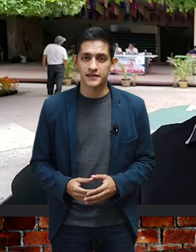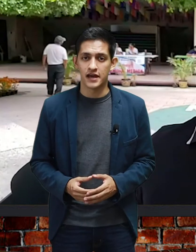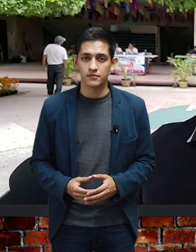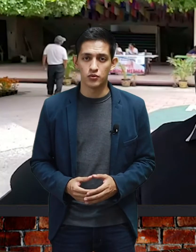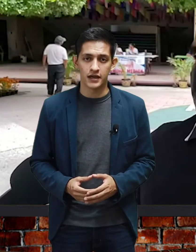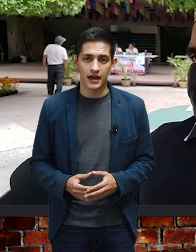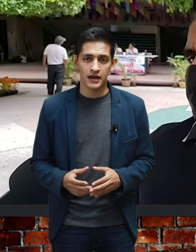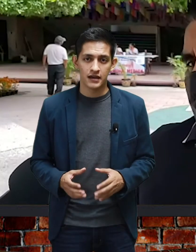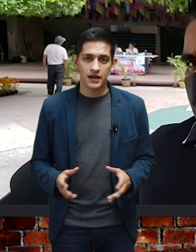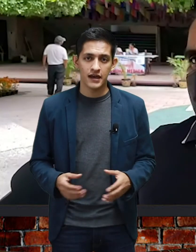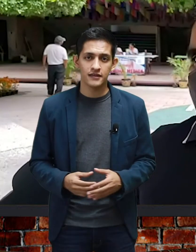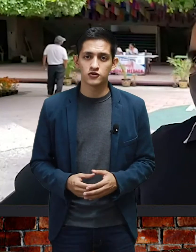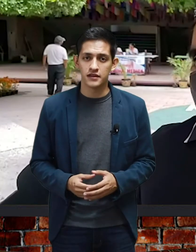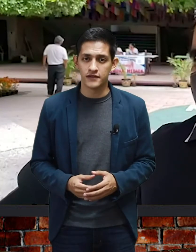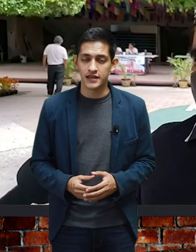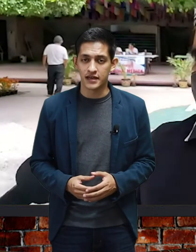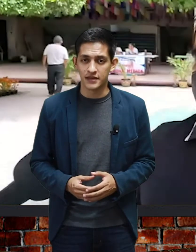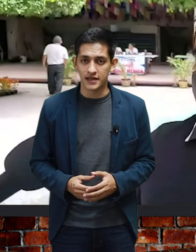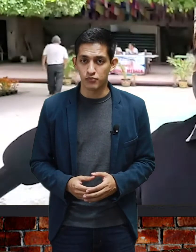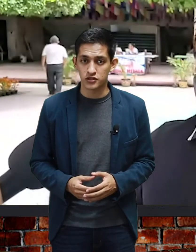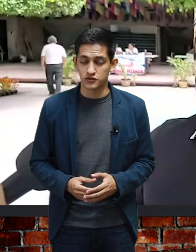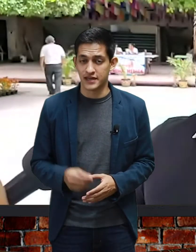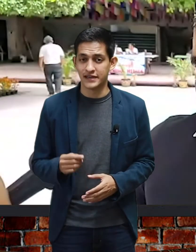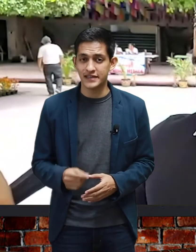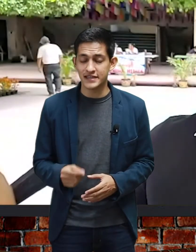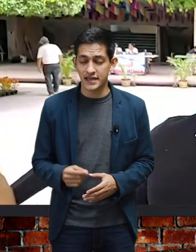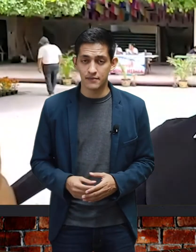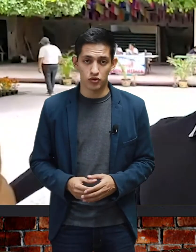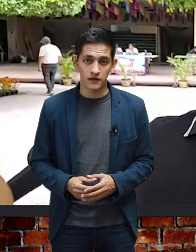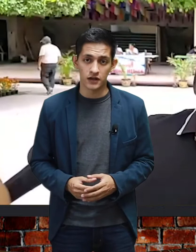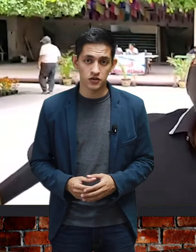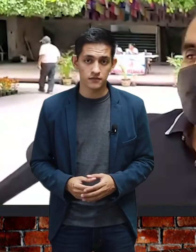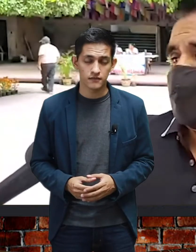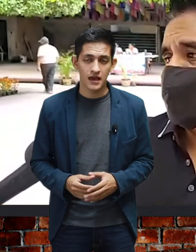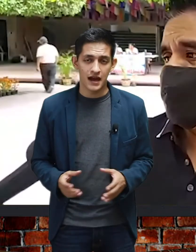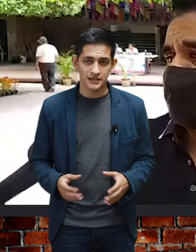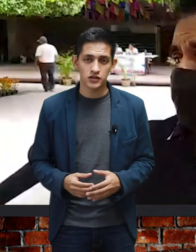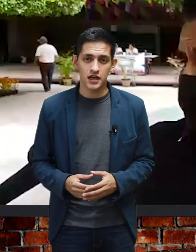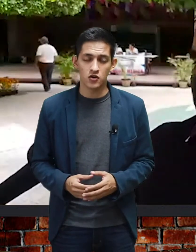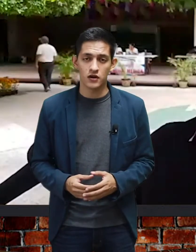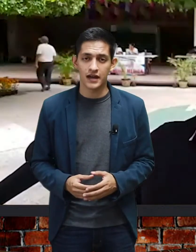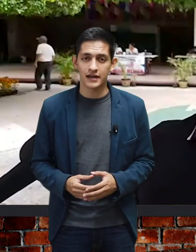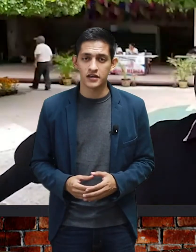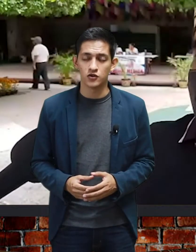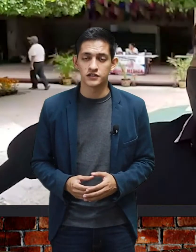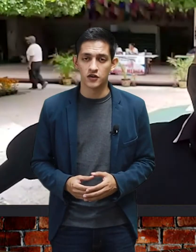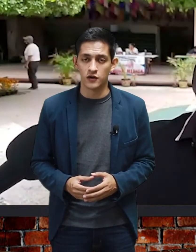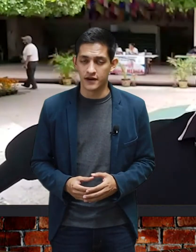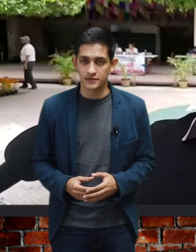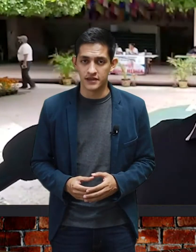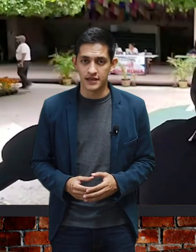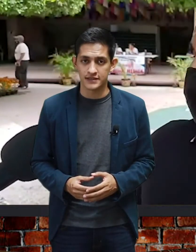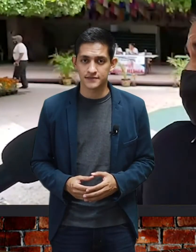dice el presidente de la República, que no se deben de incrementar impuestos, ni siquiera por la inflación. Así lo señaló el regidor